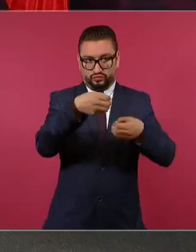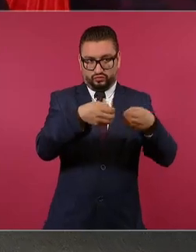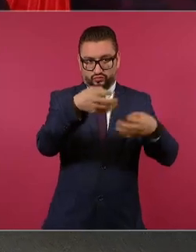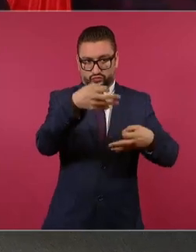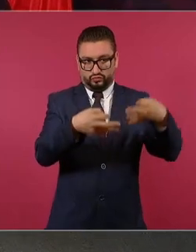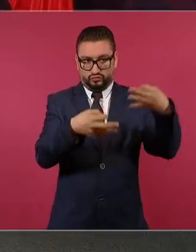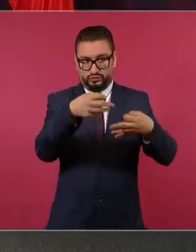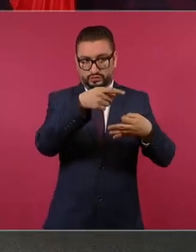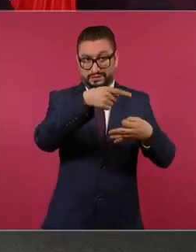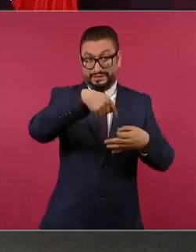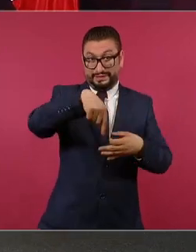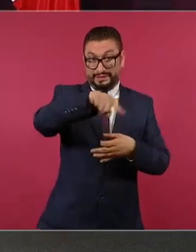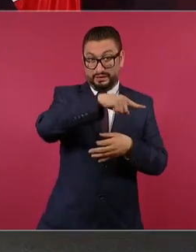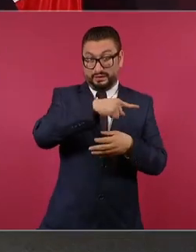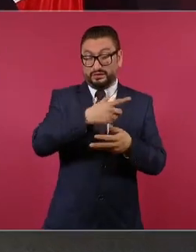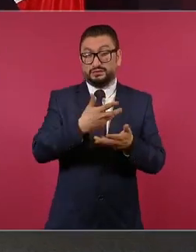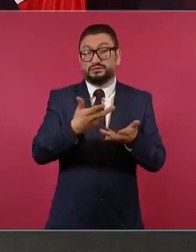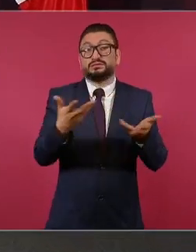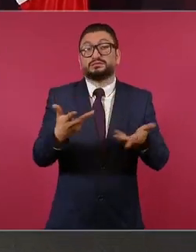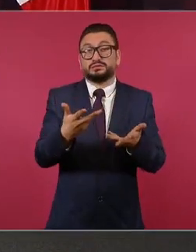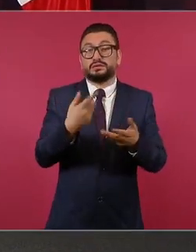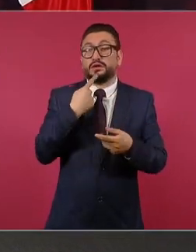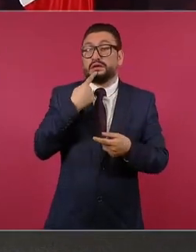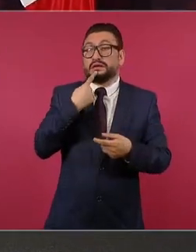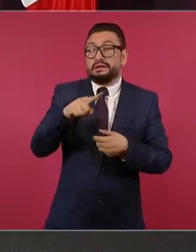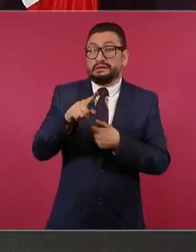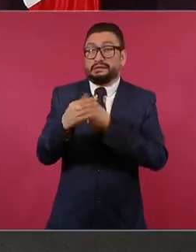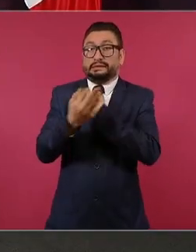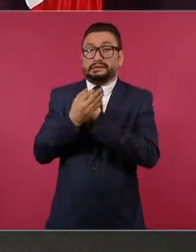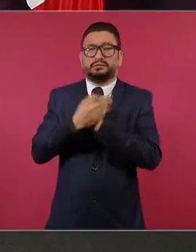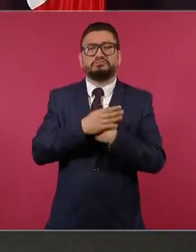reparten a diestra y siniestra amparos